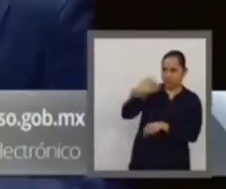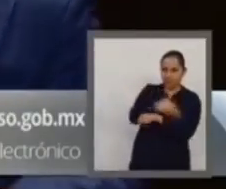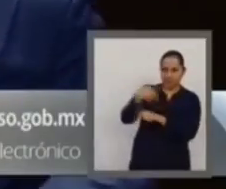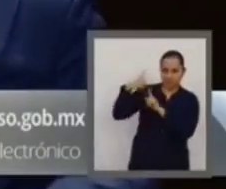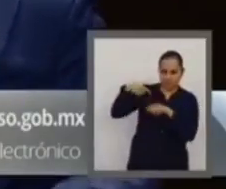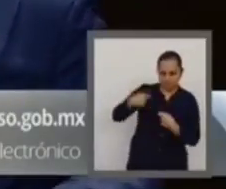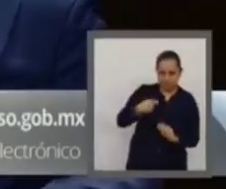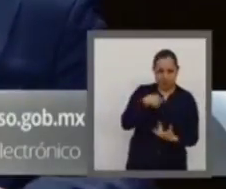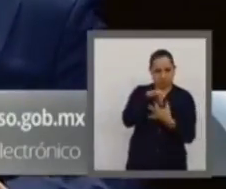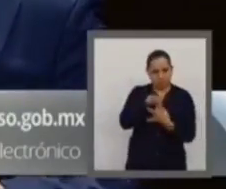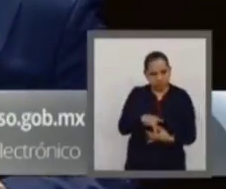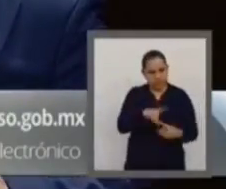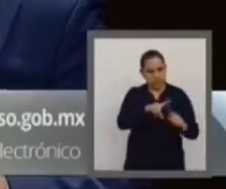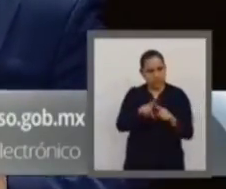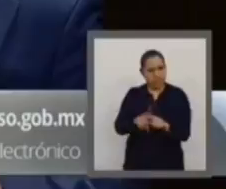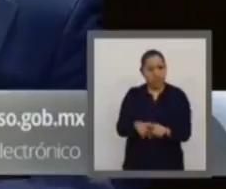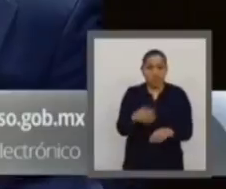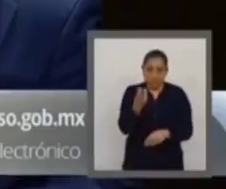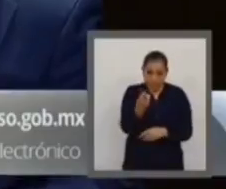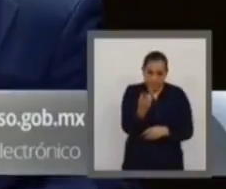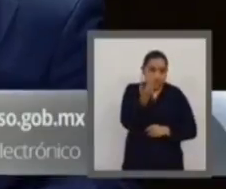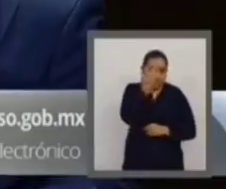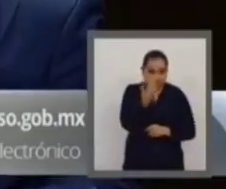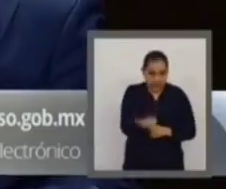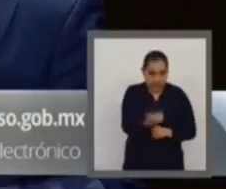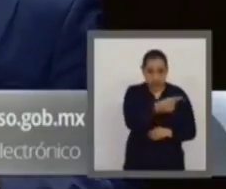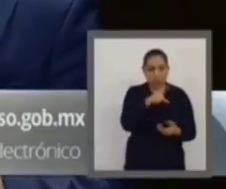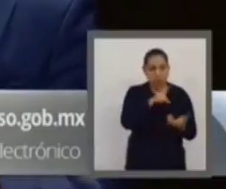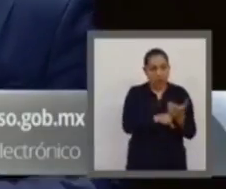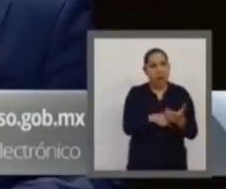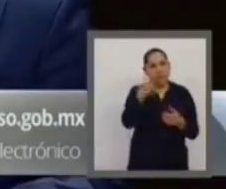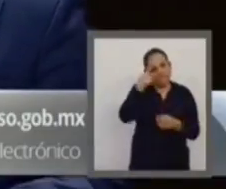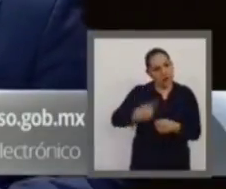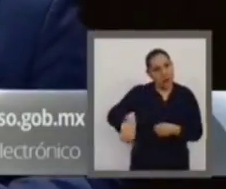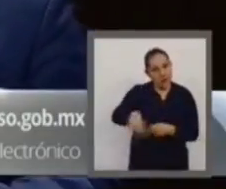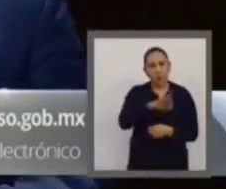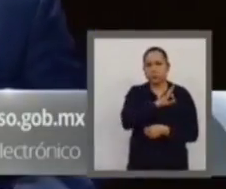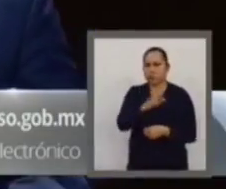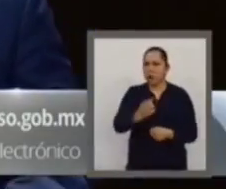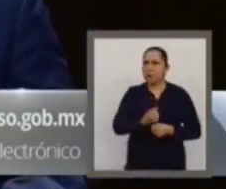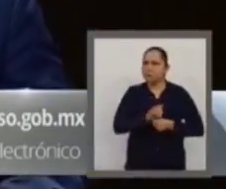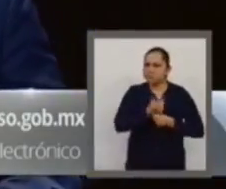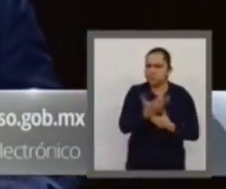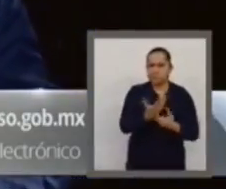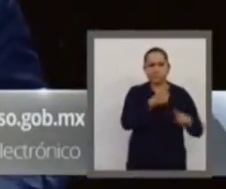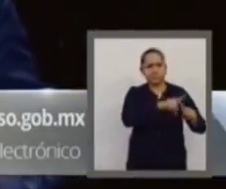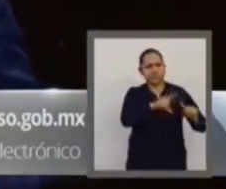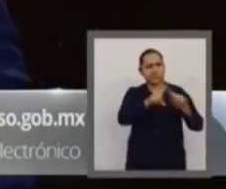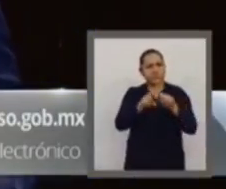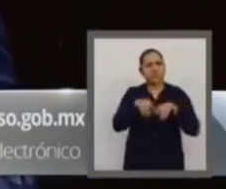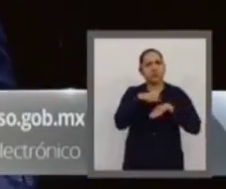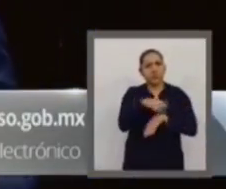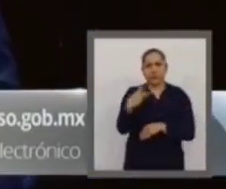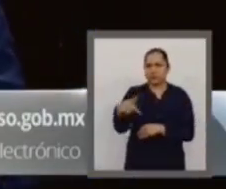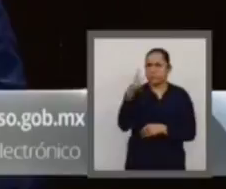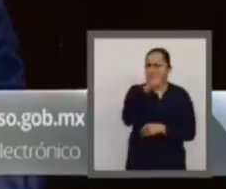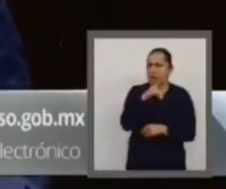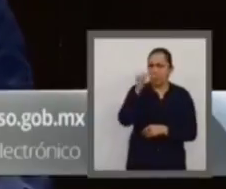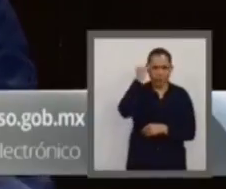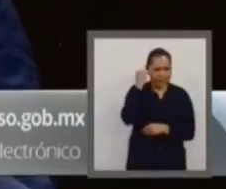y defensa de las expresiones culturales en lenguas indígenas, estaremos perpetuando el círculo vicioso mediante el que los